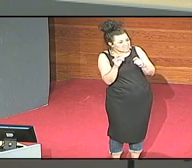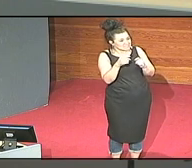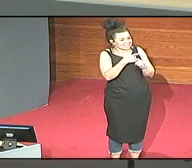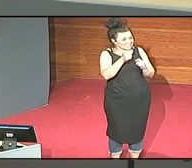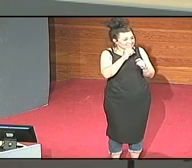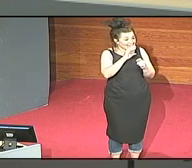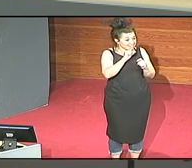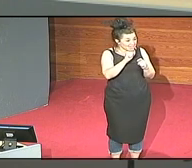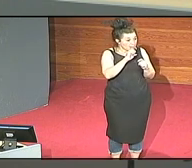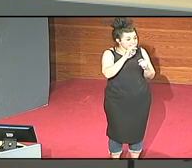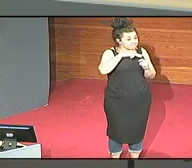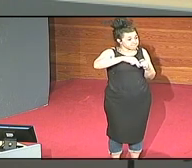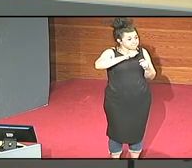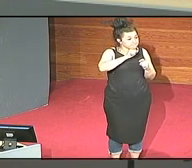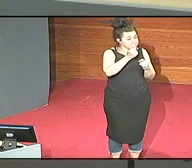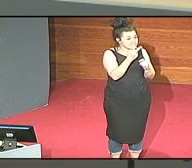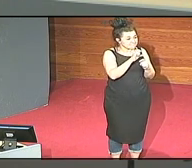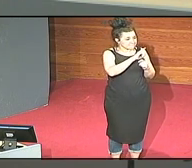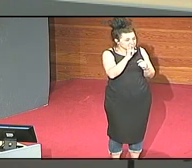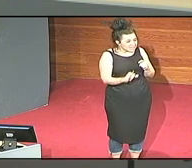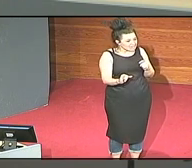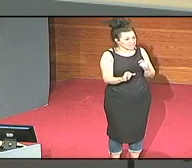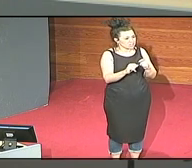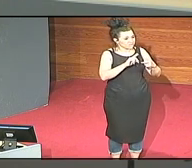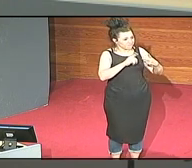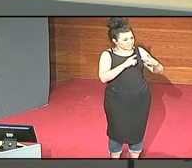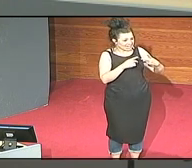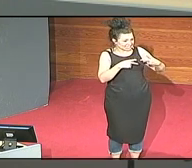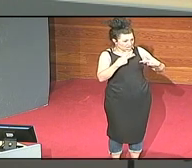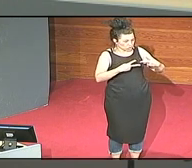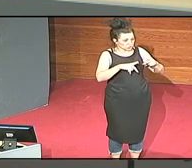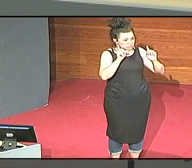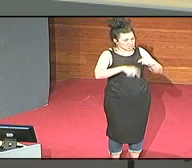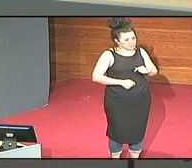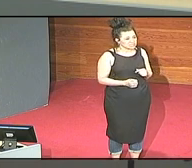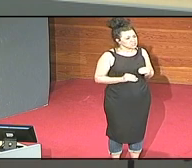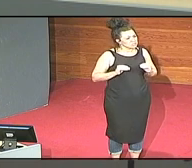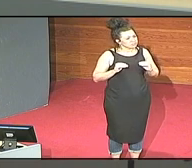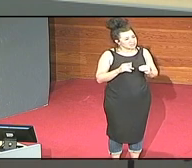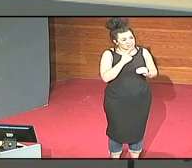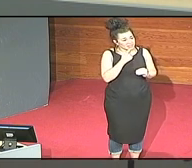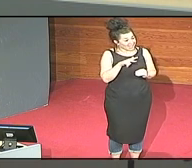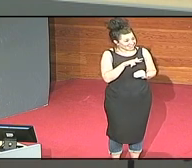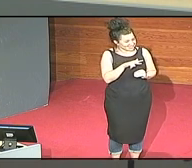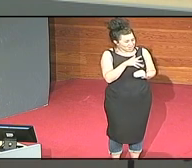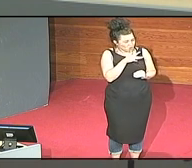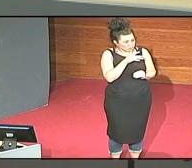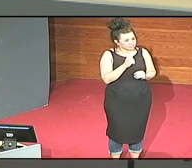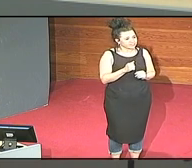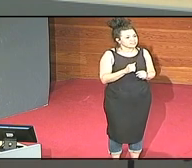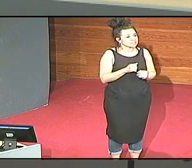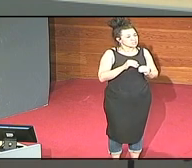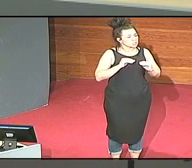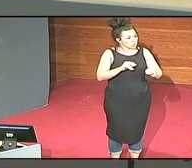hansen decía que se había obtenido numerosos premios gracias al trabajo realizado tales como el tercer